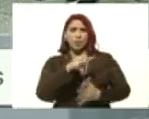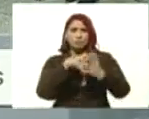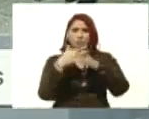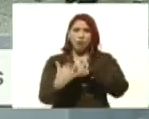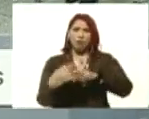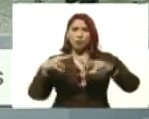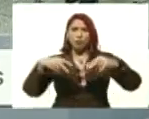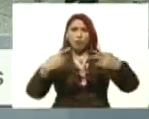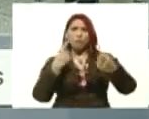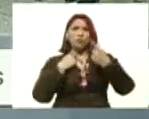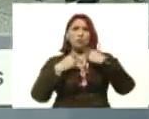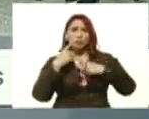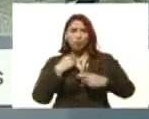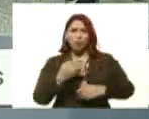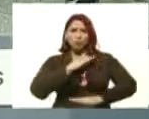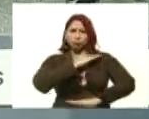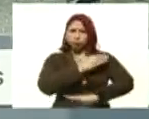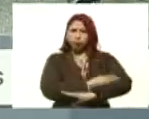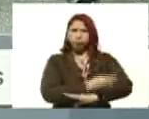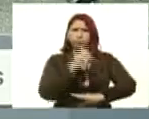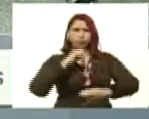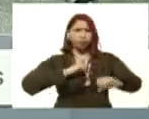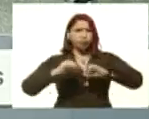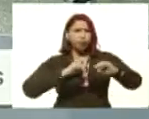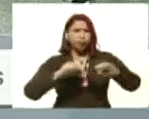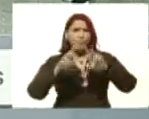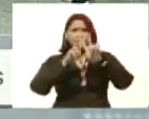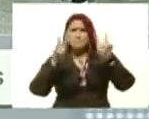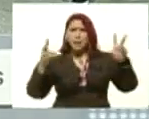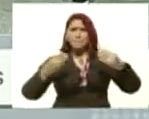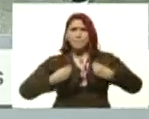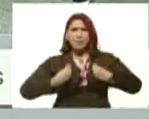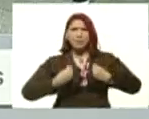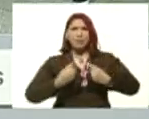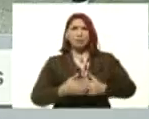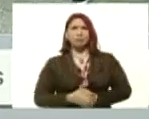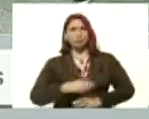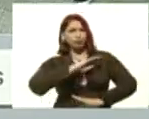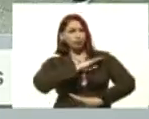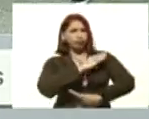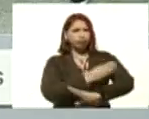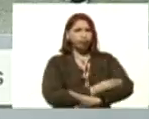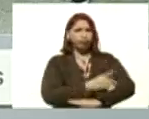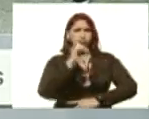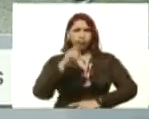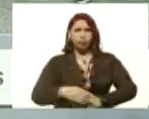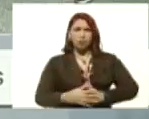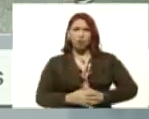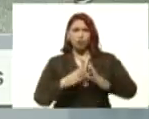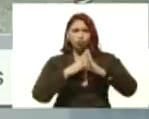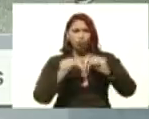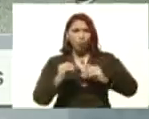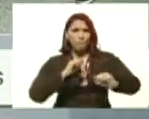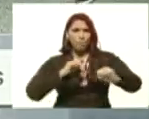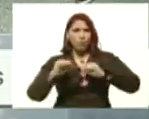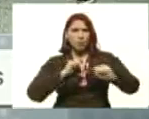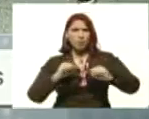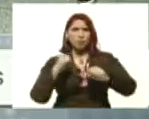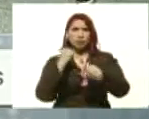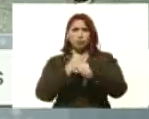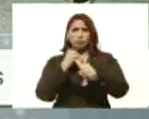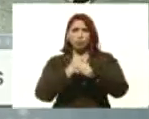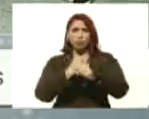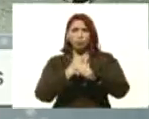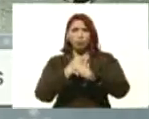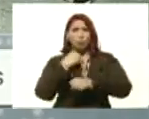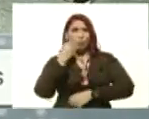Tricolor, repotenciando el movimiento por la paz y la vida, repotenciando todos los movimientos Chamba Juvenil,